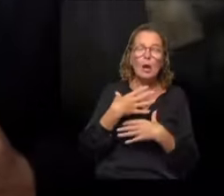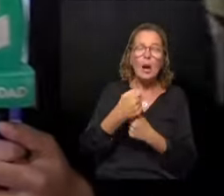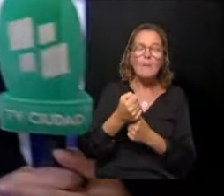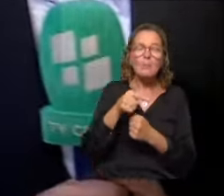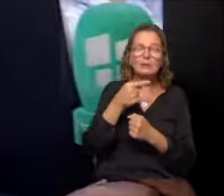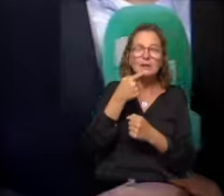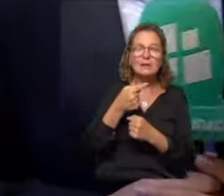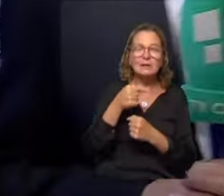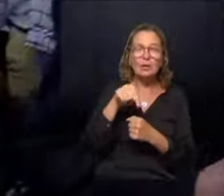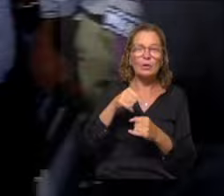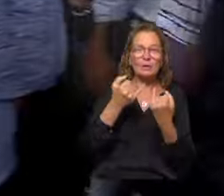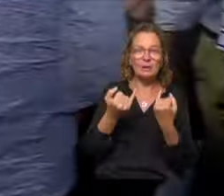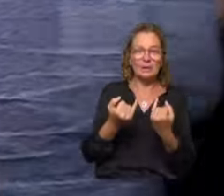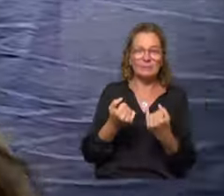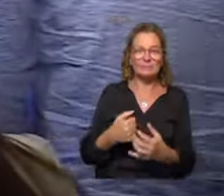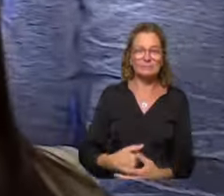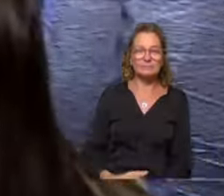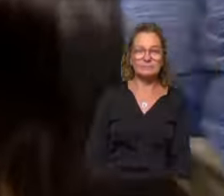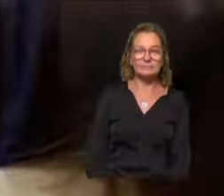jornada de hoy Álvaro Delgado.